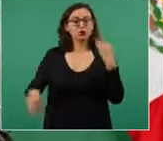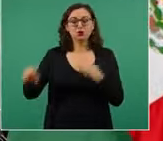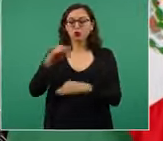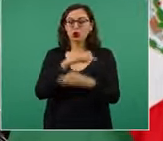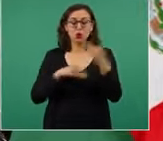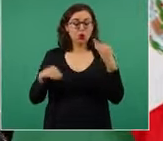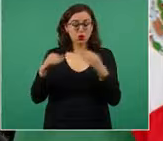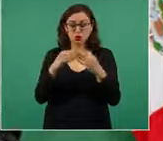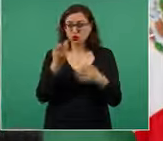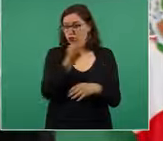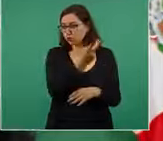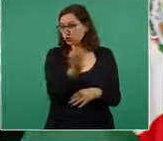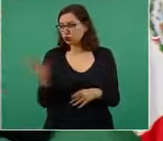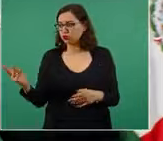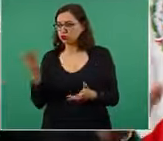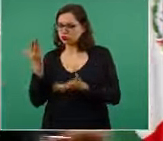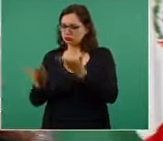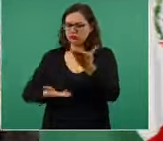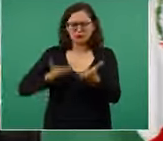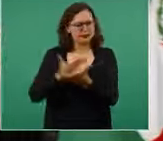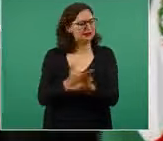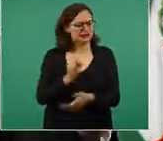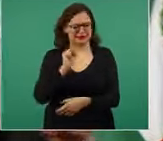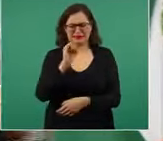planteando que se les deje ya